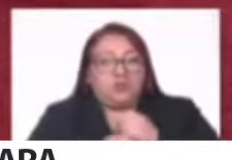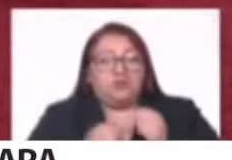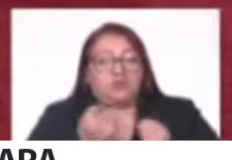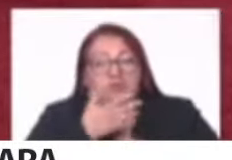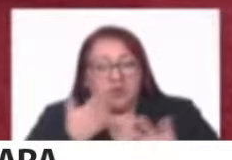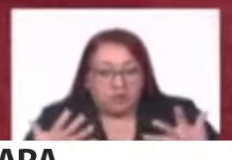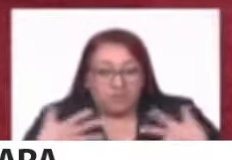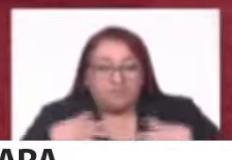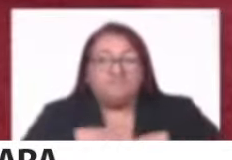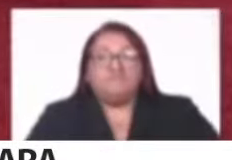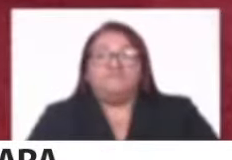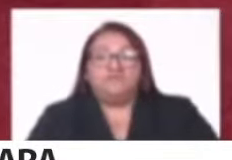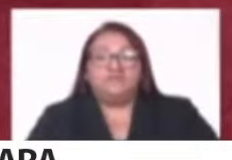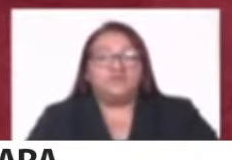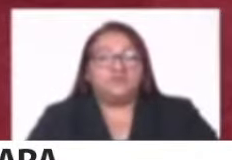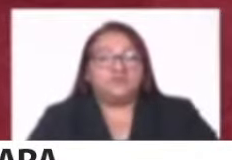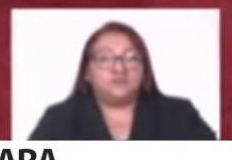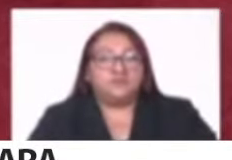más integrado.